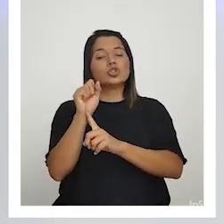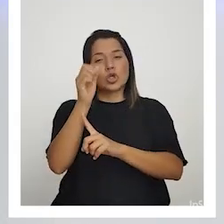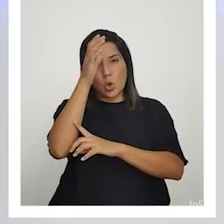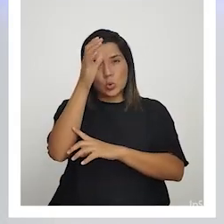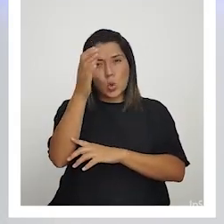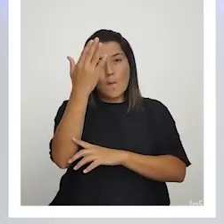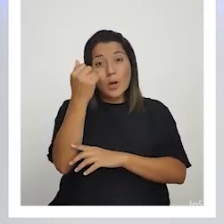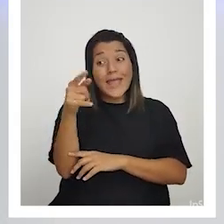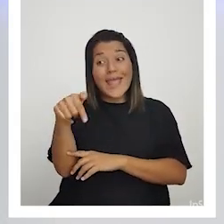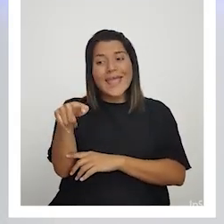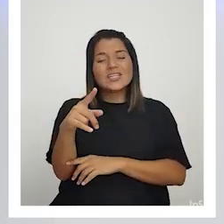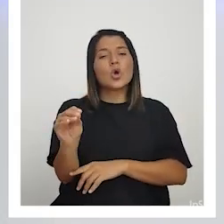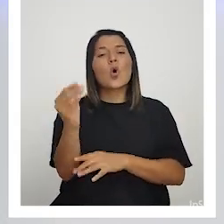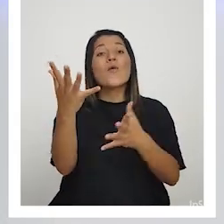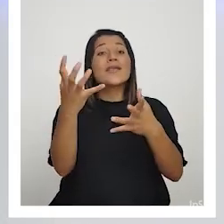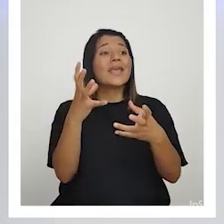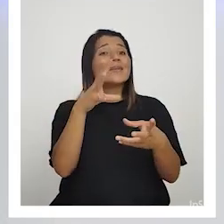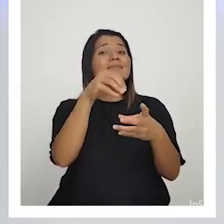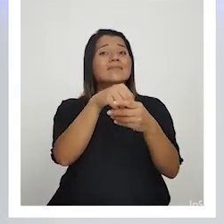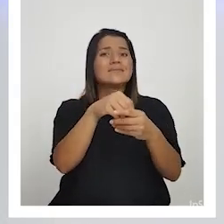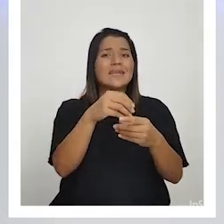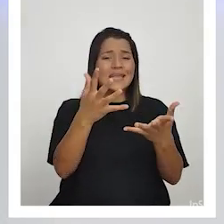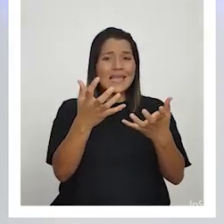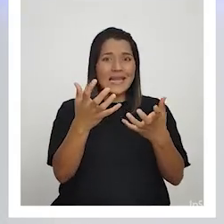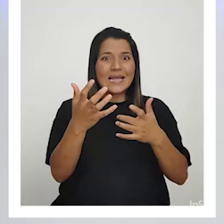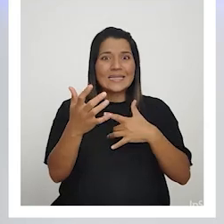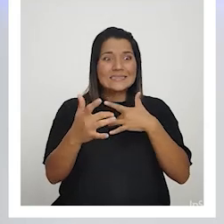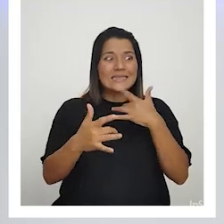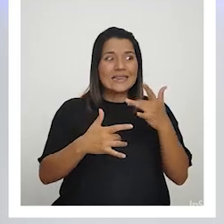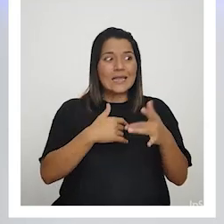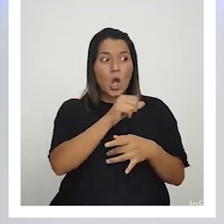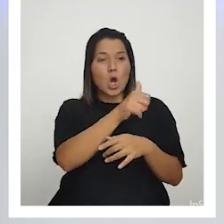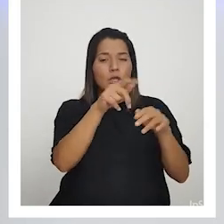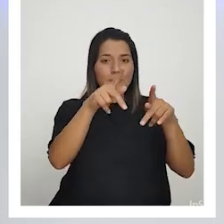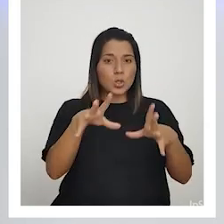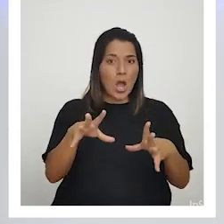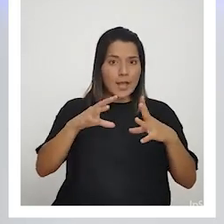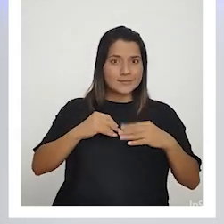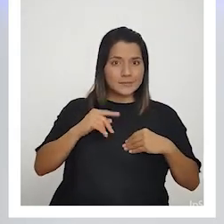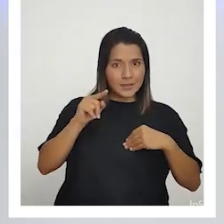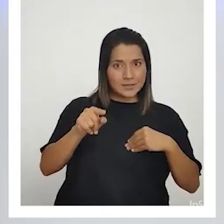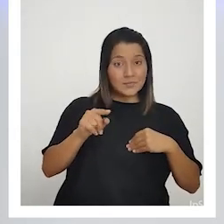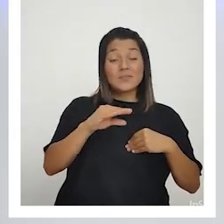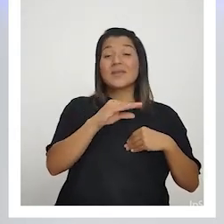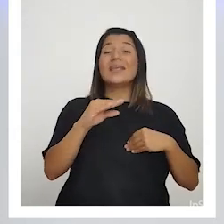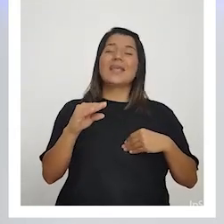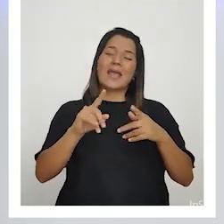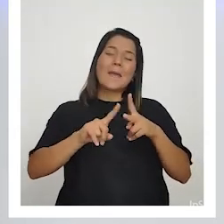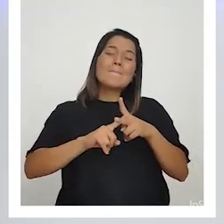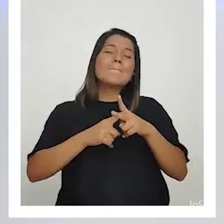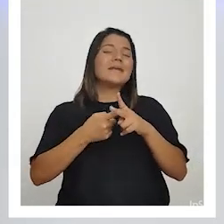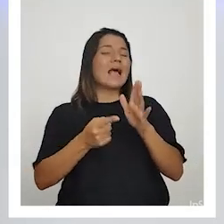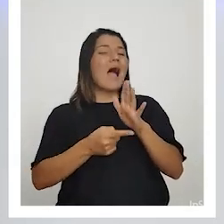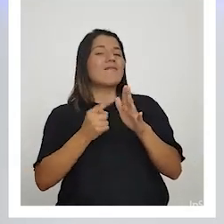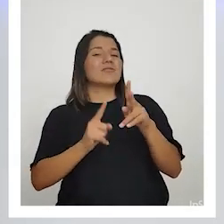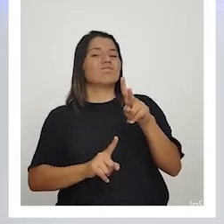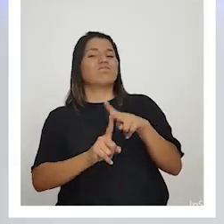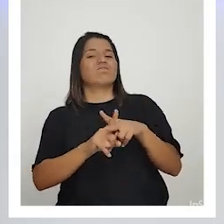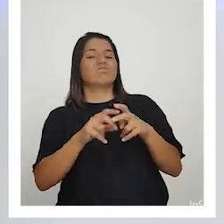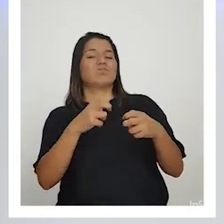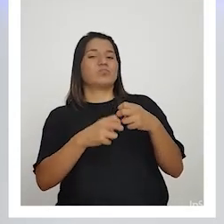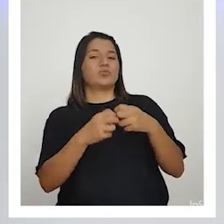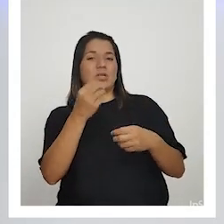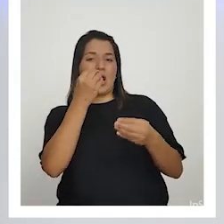aceptados, y viene el tema de los trastornos de alimentación, que es cuando no necesariamente se